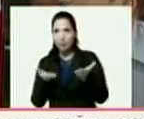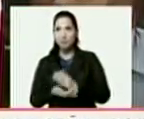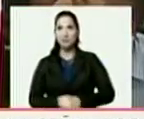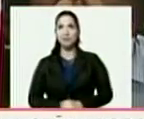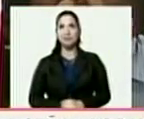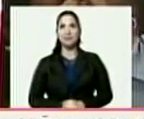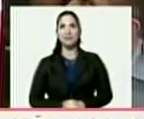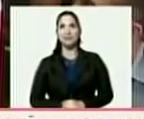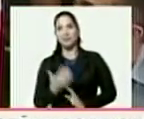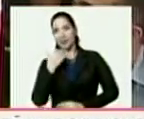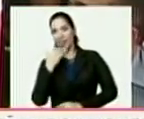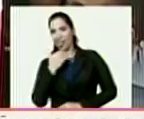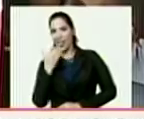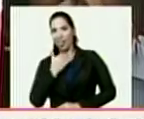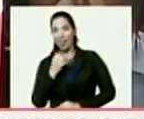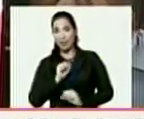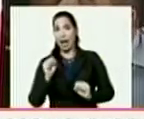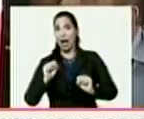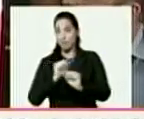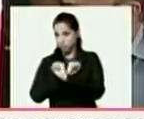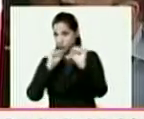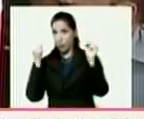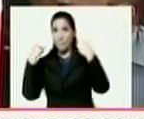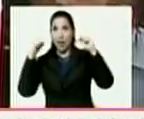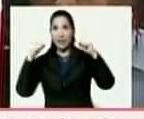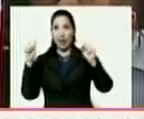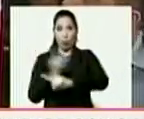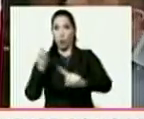se pararon temprano a practicar